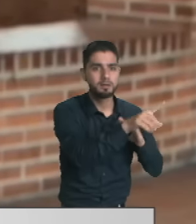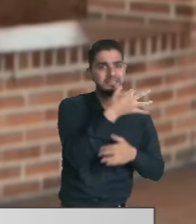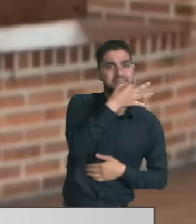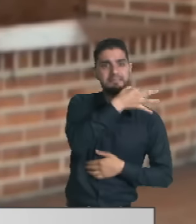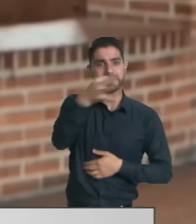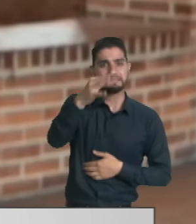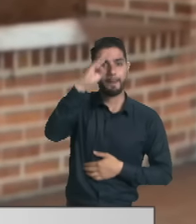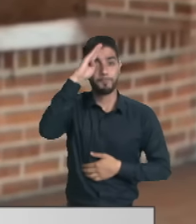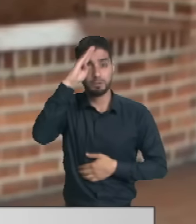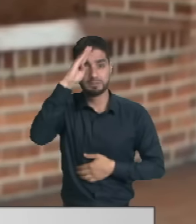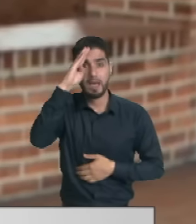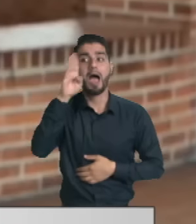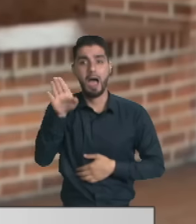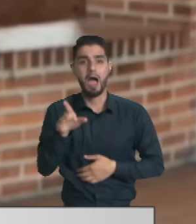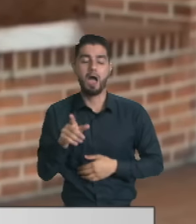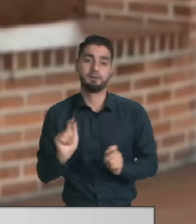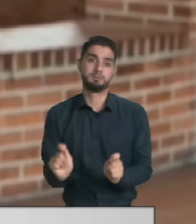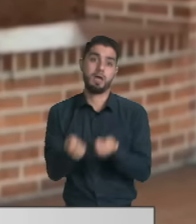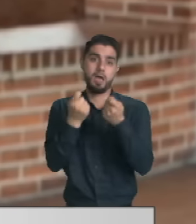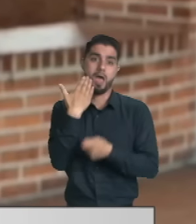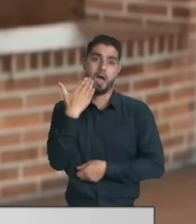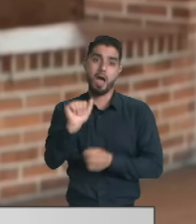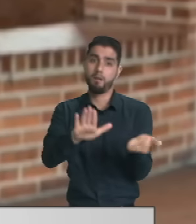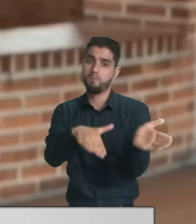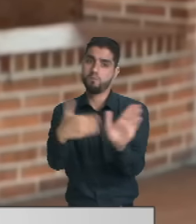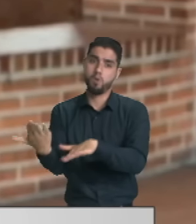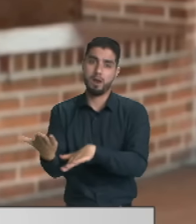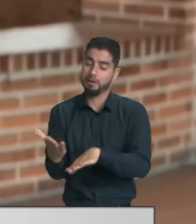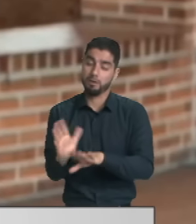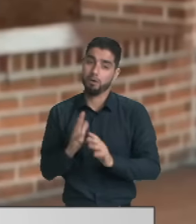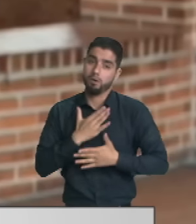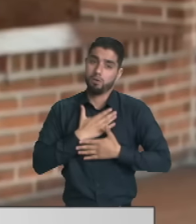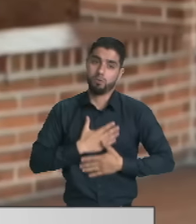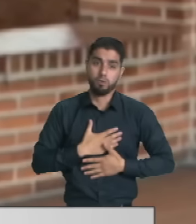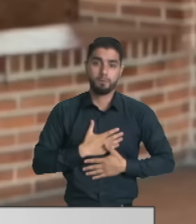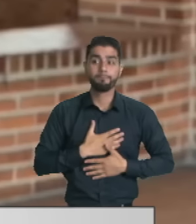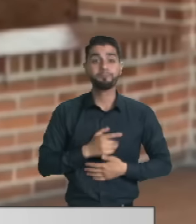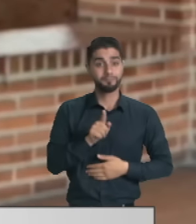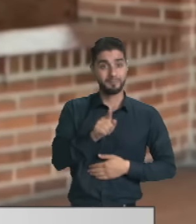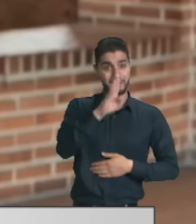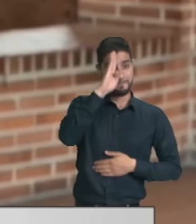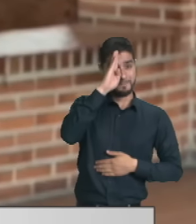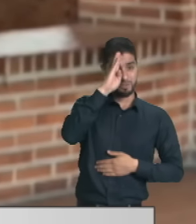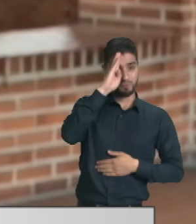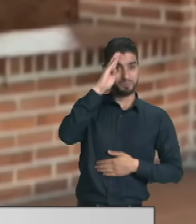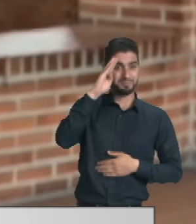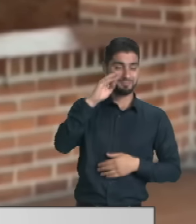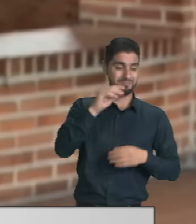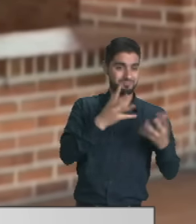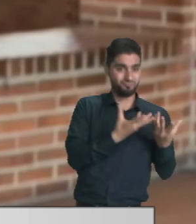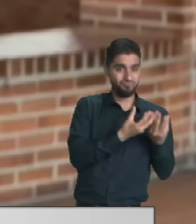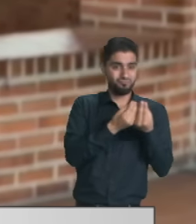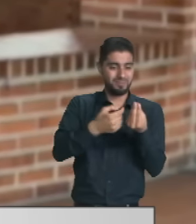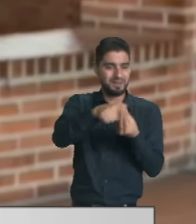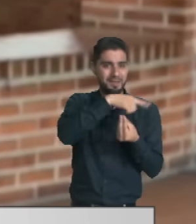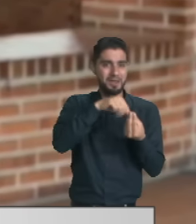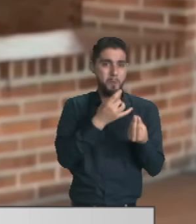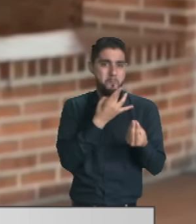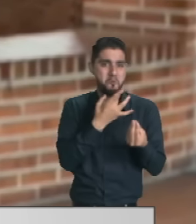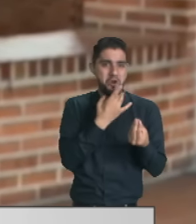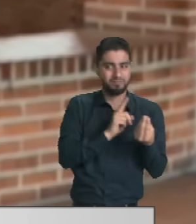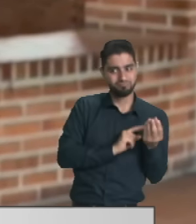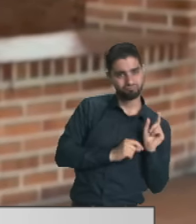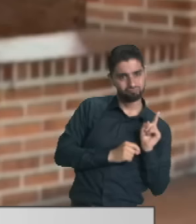logró evitar un feminicidio el día de hoy. Ante estos hechos, la Patrulla Púrpura de la Policía Nacional realizó